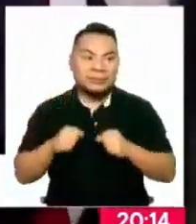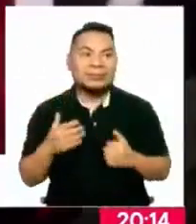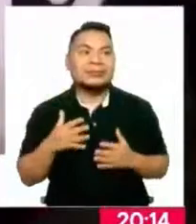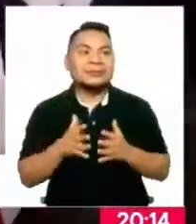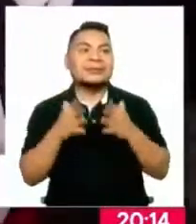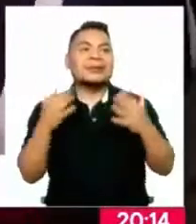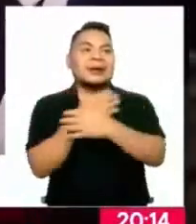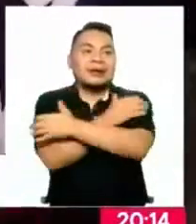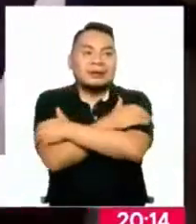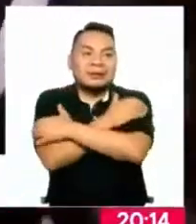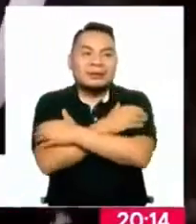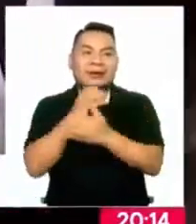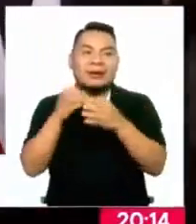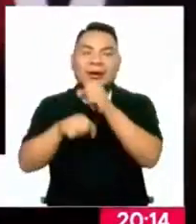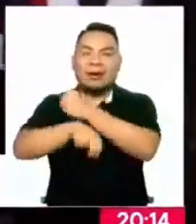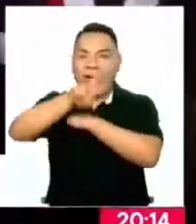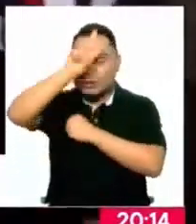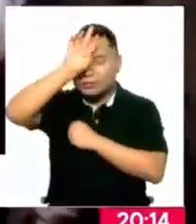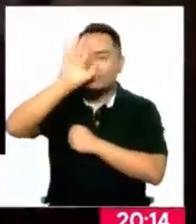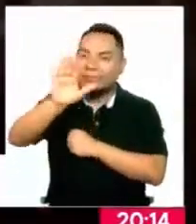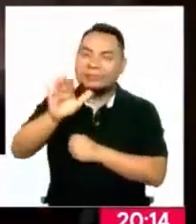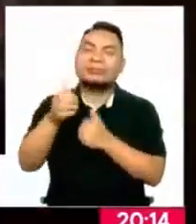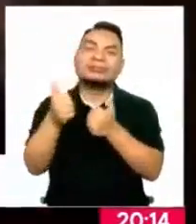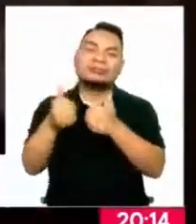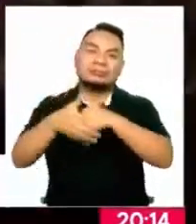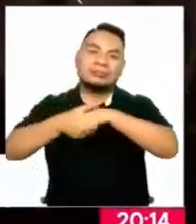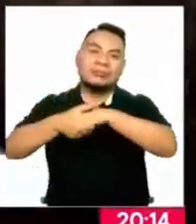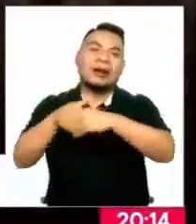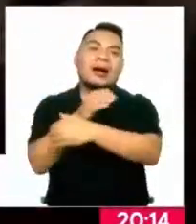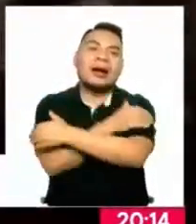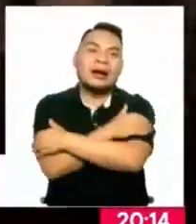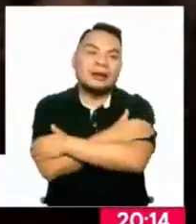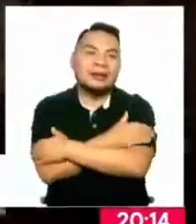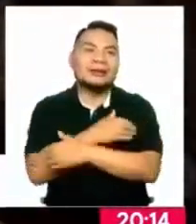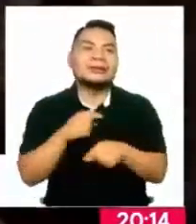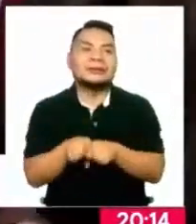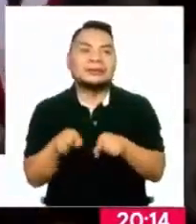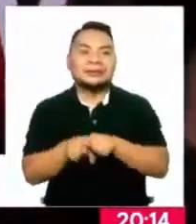enorme abrazo a la selección peruana y un abrazo también